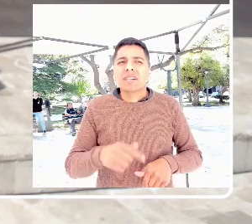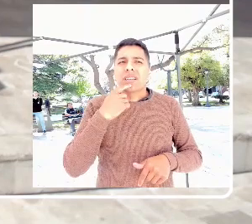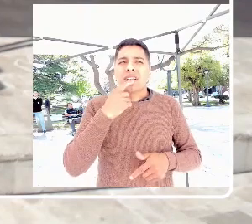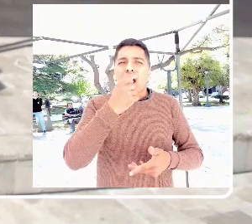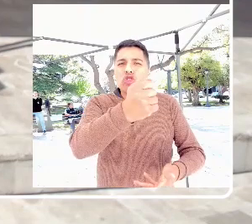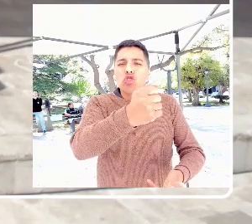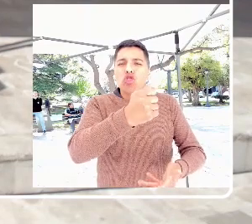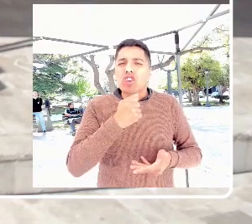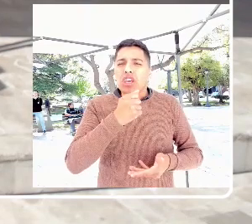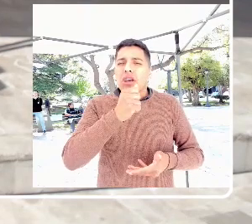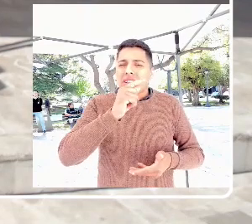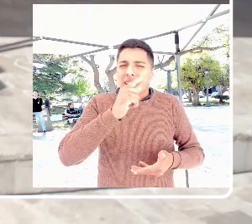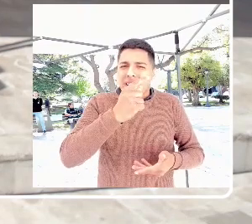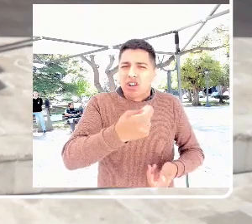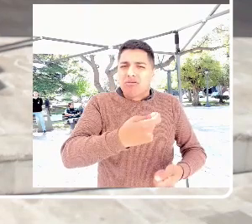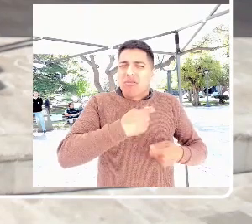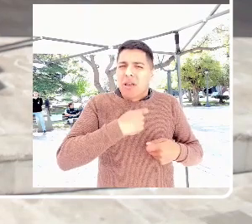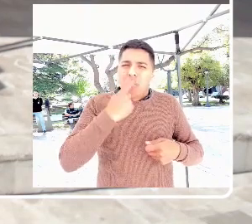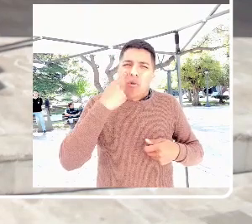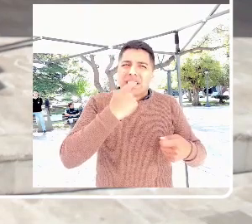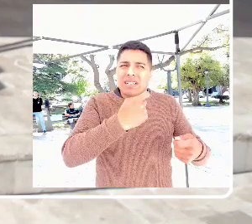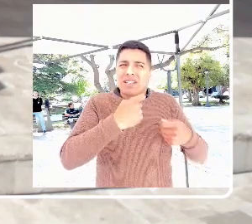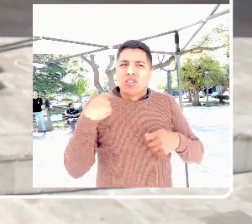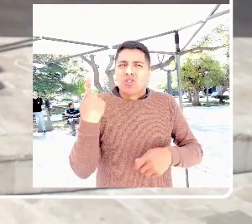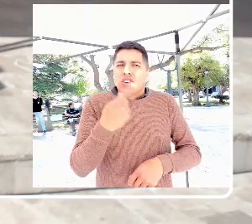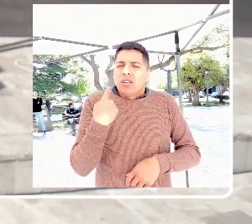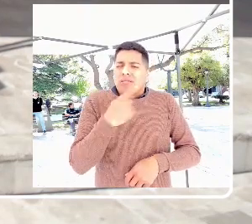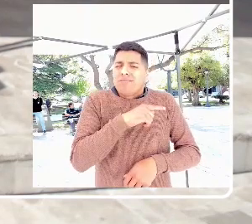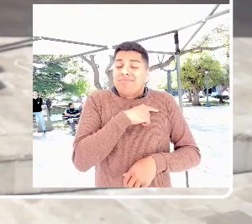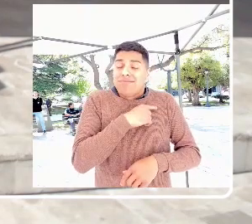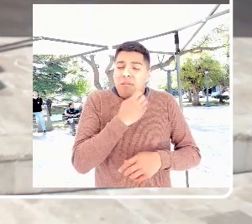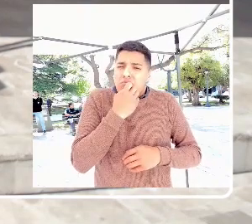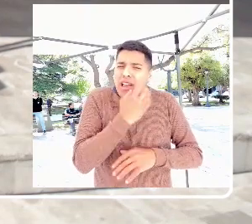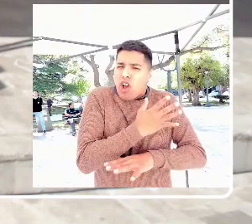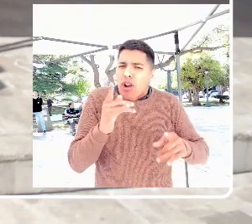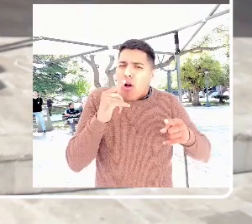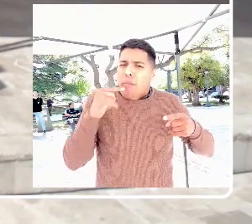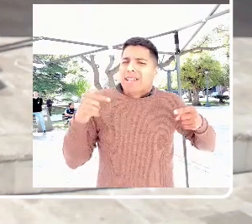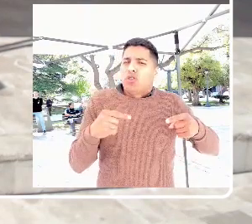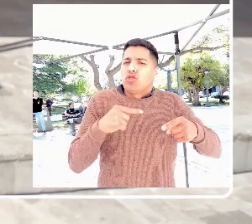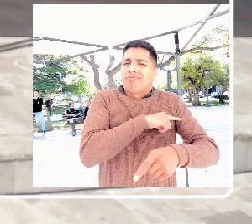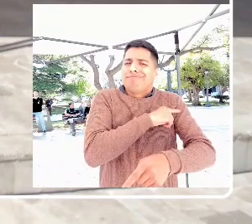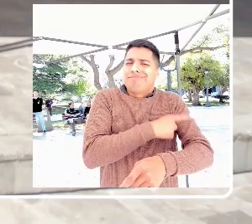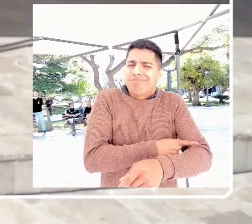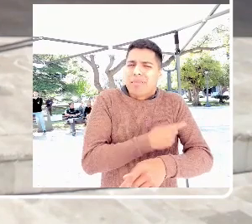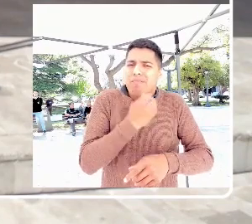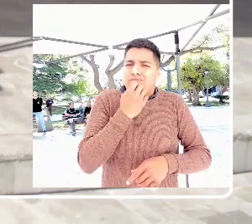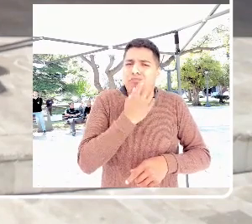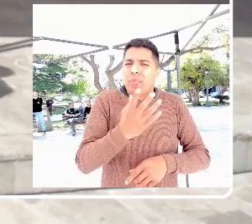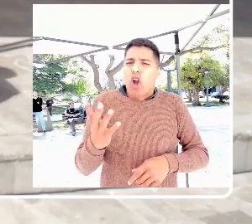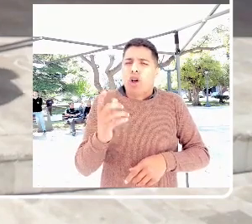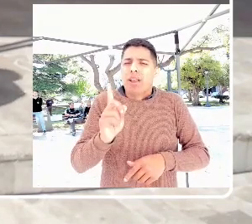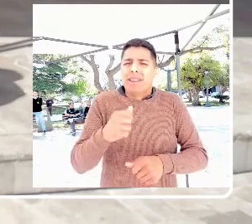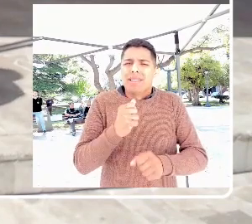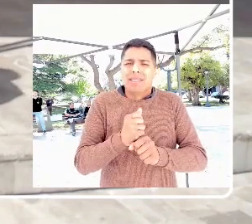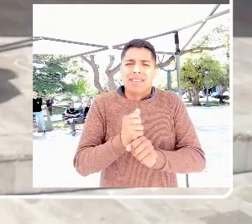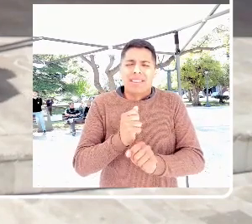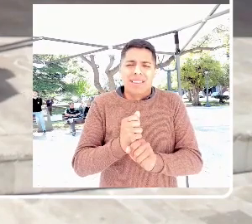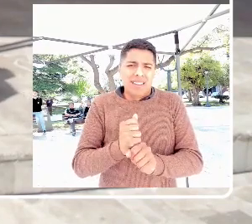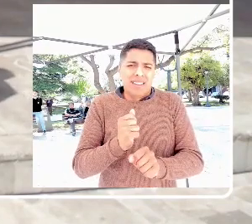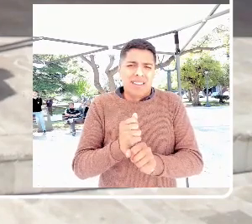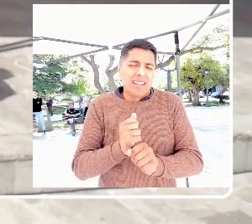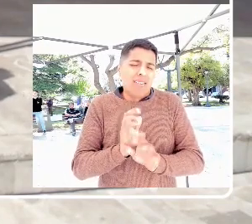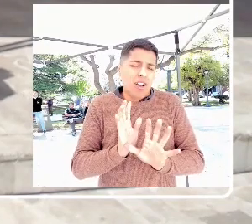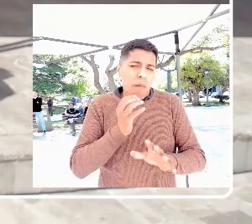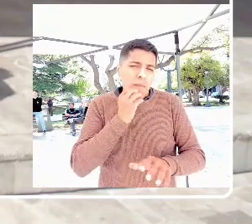nos dan, y realmente eso nos fortalece como institución y nos desarrolla de alguna manera la actividad del sistema de